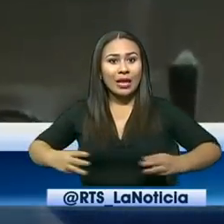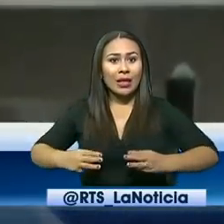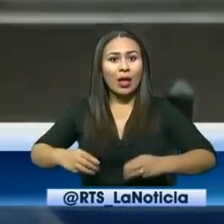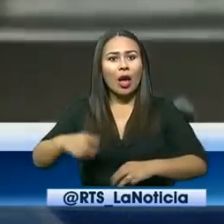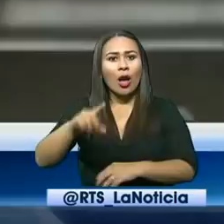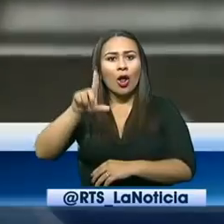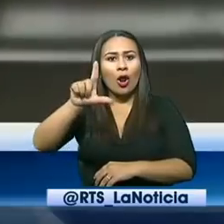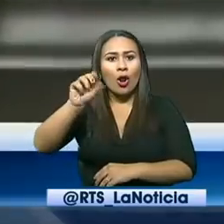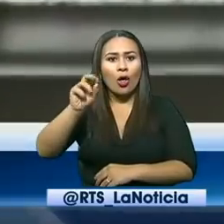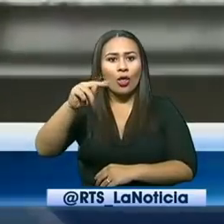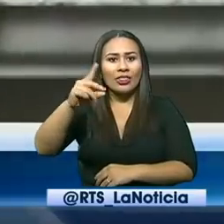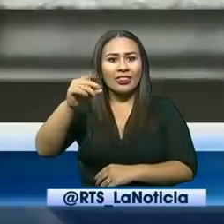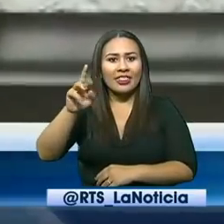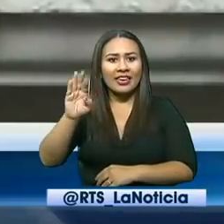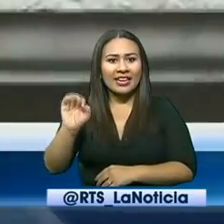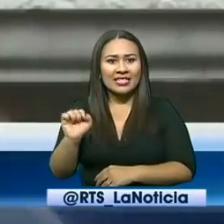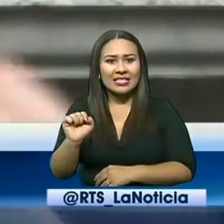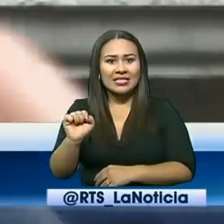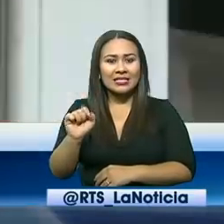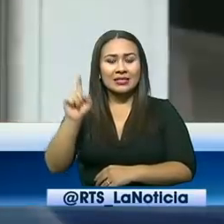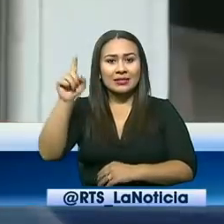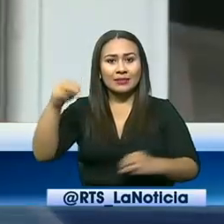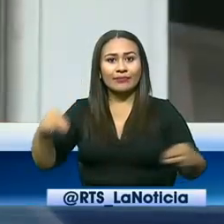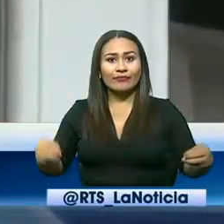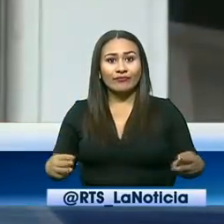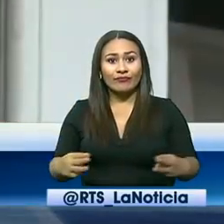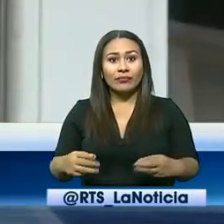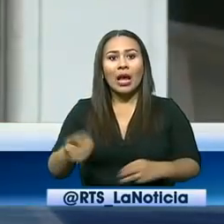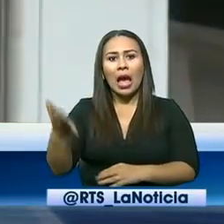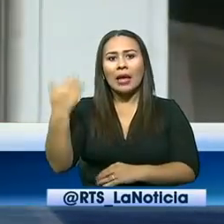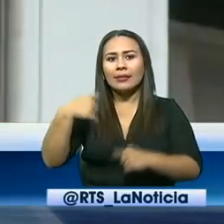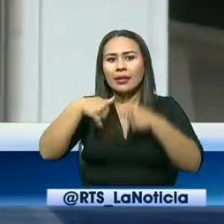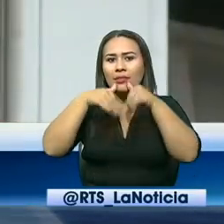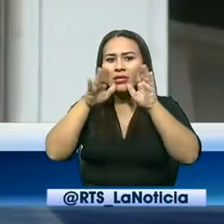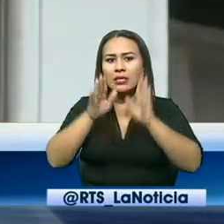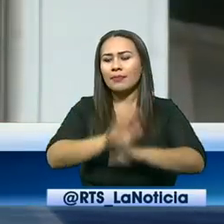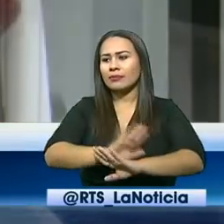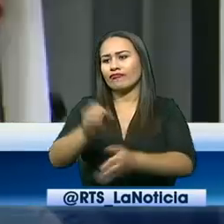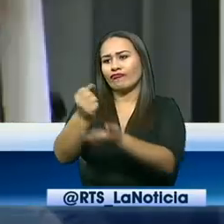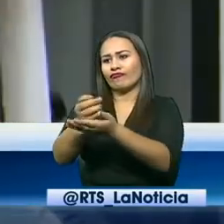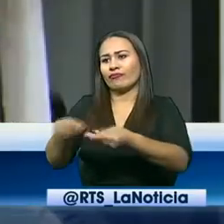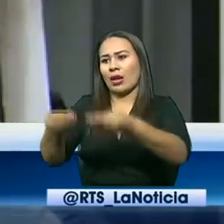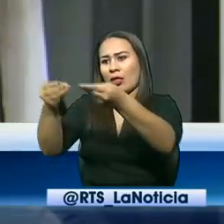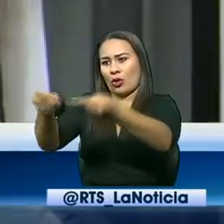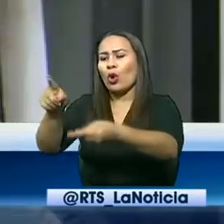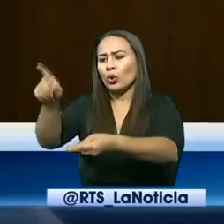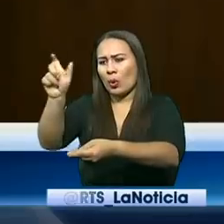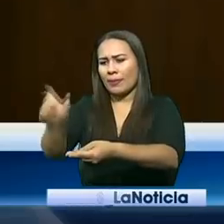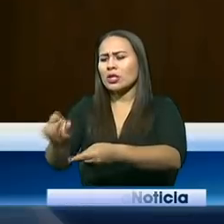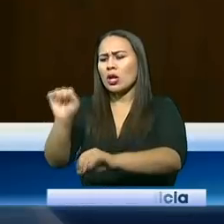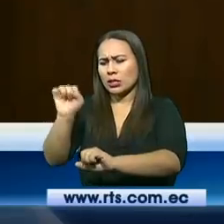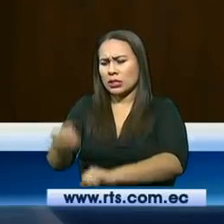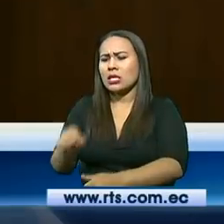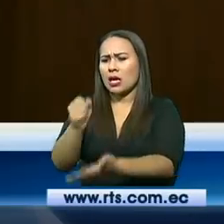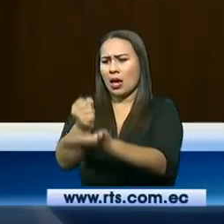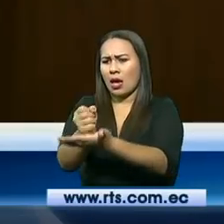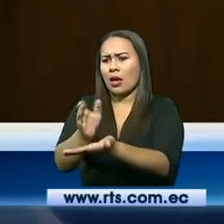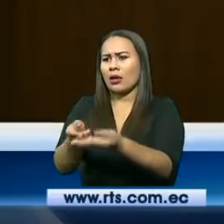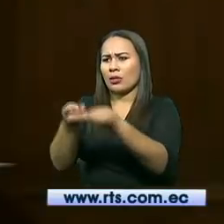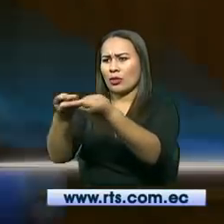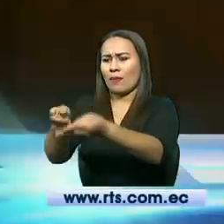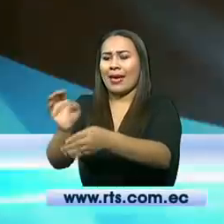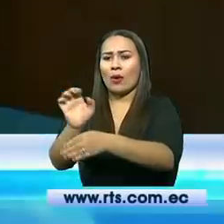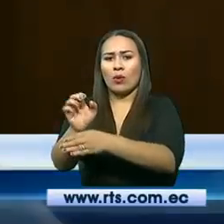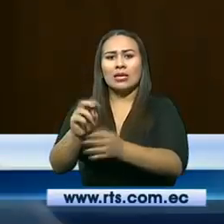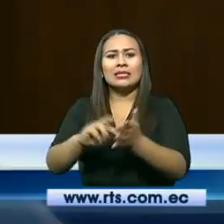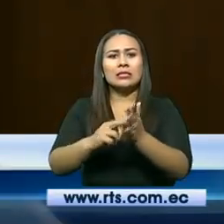pedido realizado en septiembre por el hoy asilado, en diciembre pasado se le otorgó la naturalización ecuatoriana. Esta naturalización